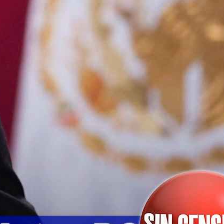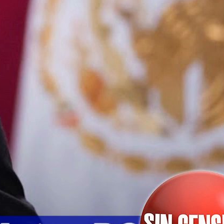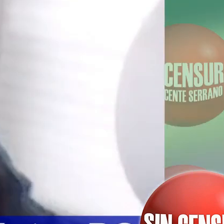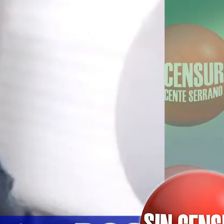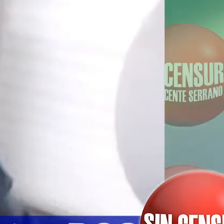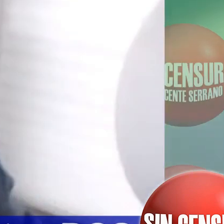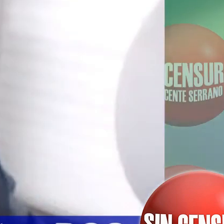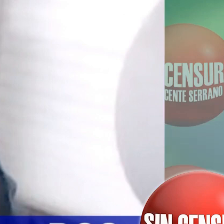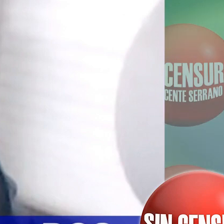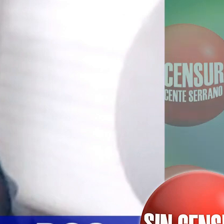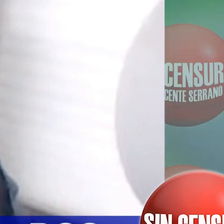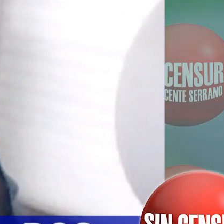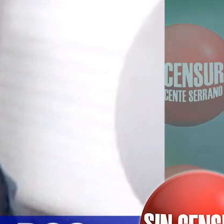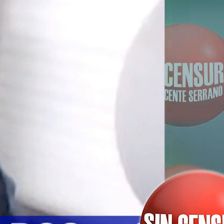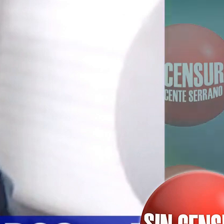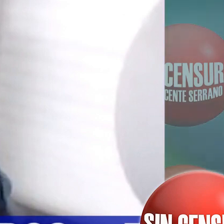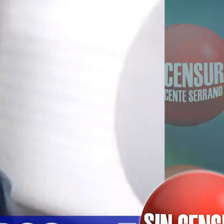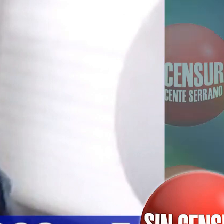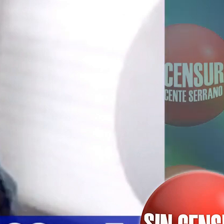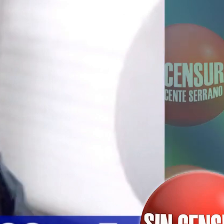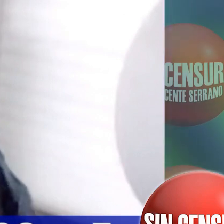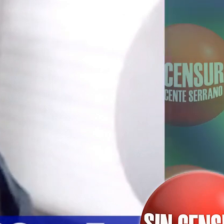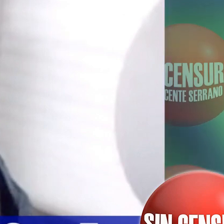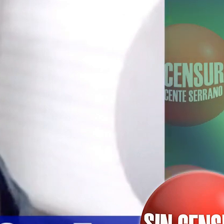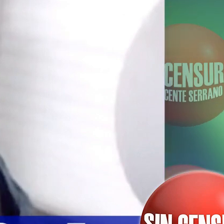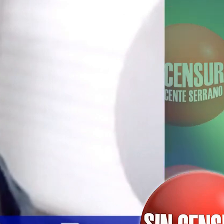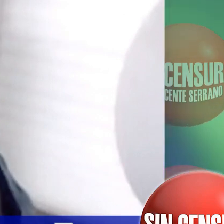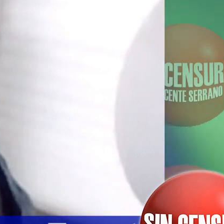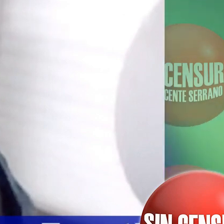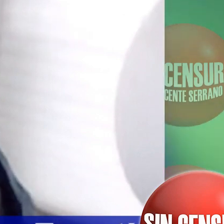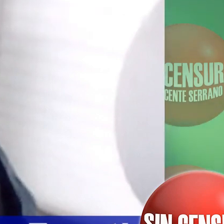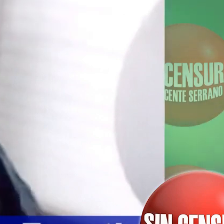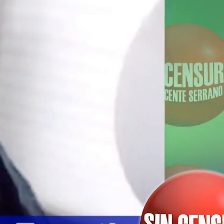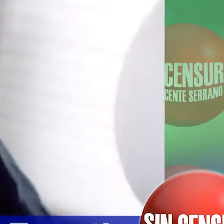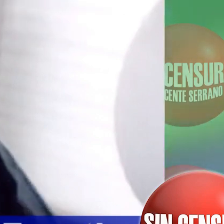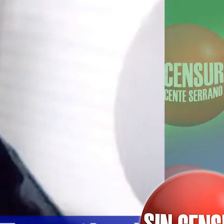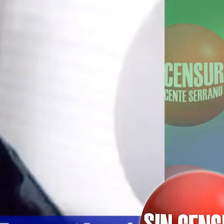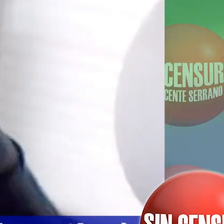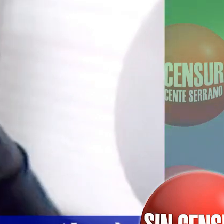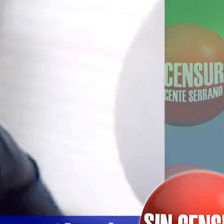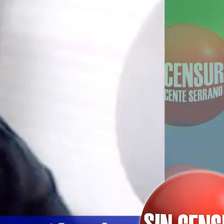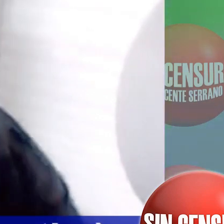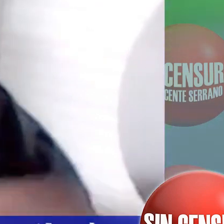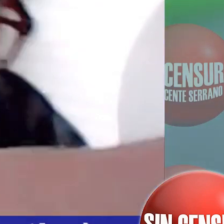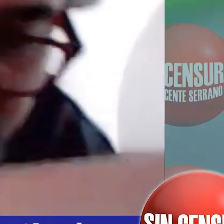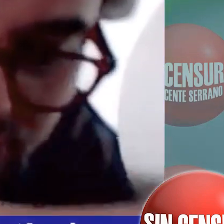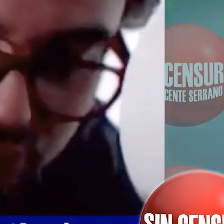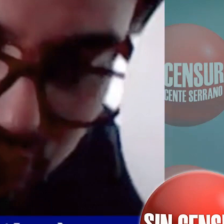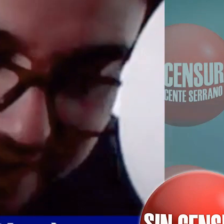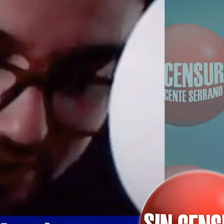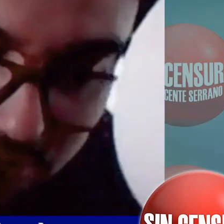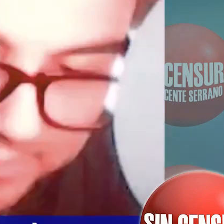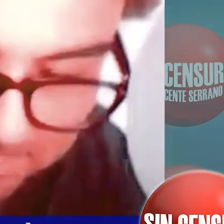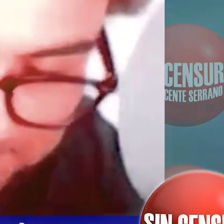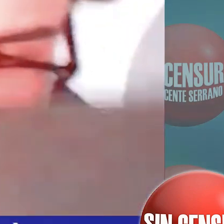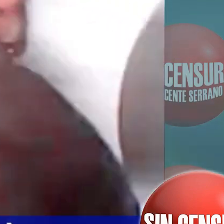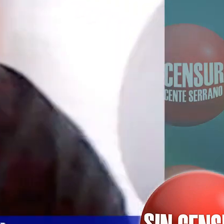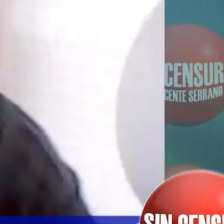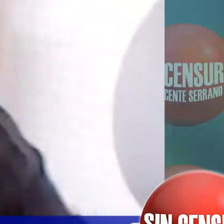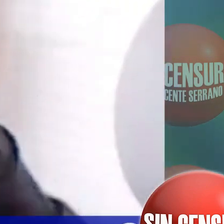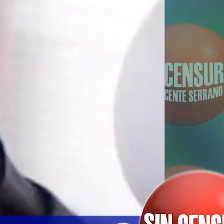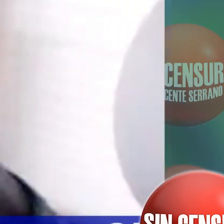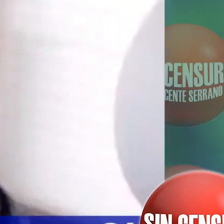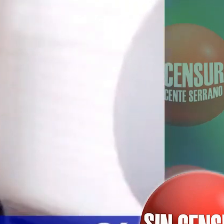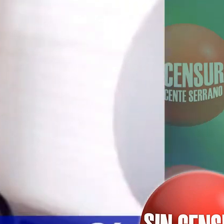Bueno, pues desafortunadamente hubo un corte aquí, pero creo que ya regresamos, don David, no sé si esté por ahí. Bueno, hubo un corte muy desafortunado